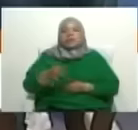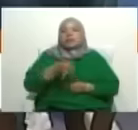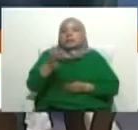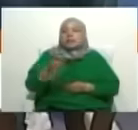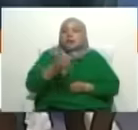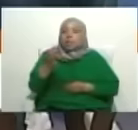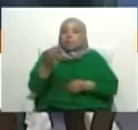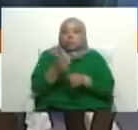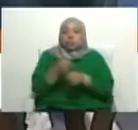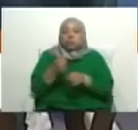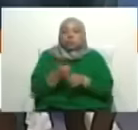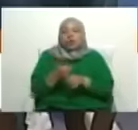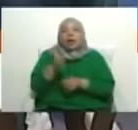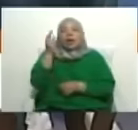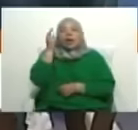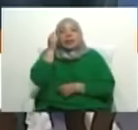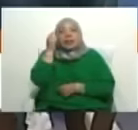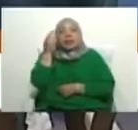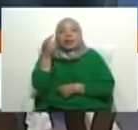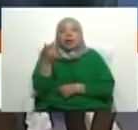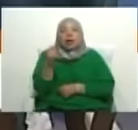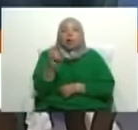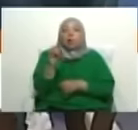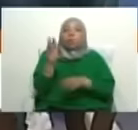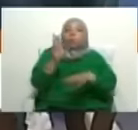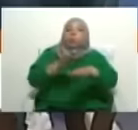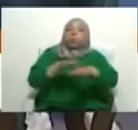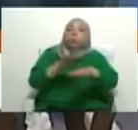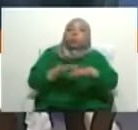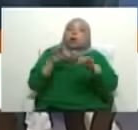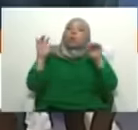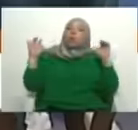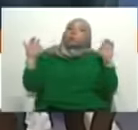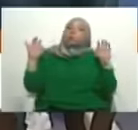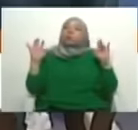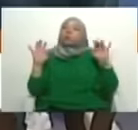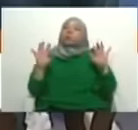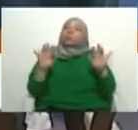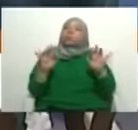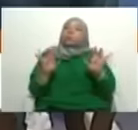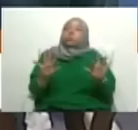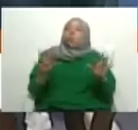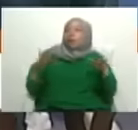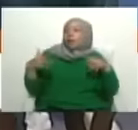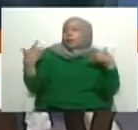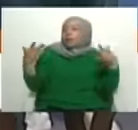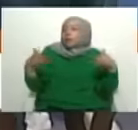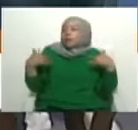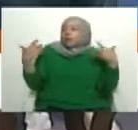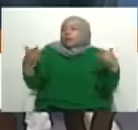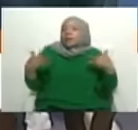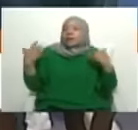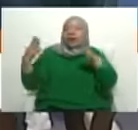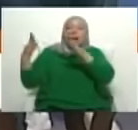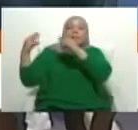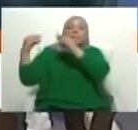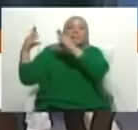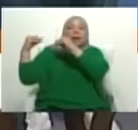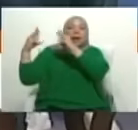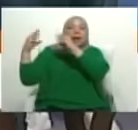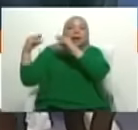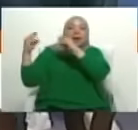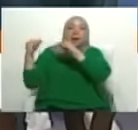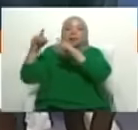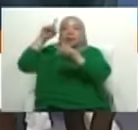utilizan fechas que convocan al pueblo de Venezuela a la alegría, a la esperanza, al